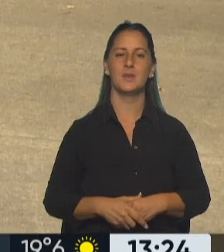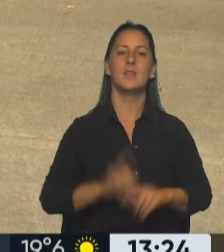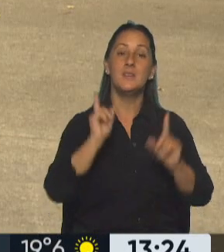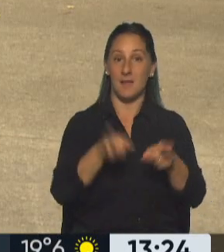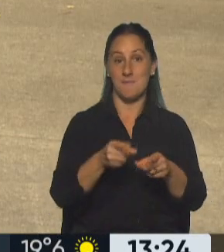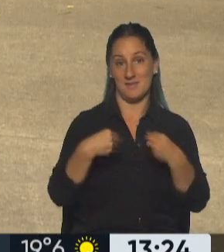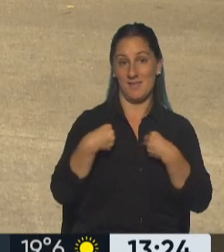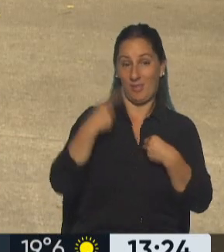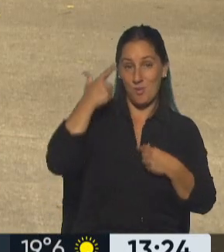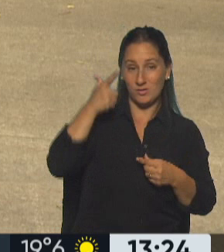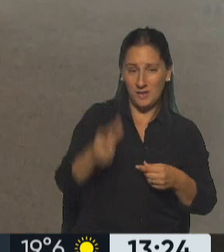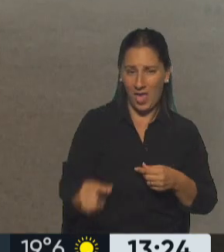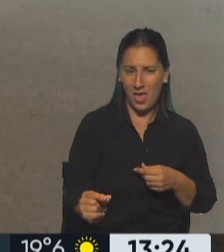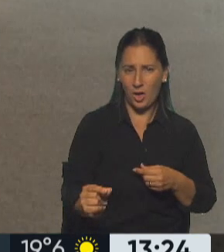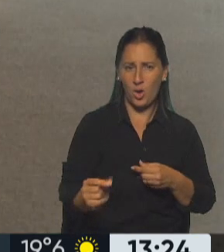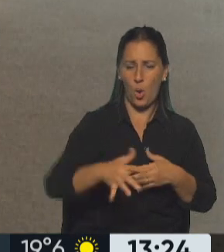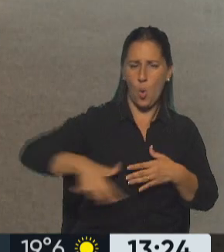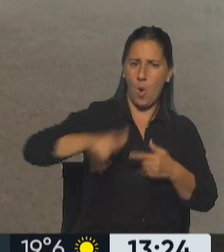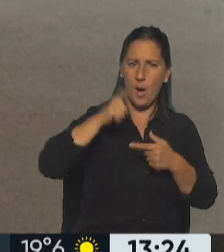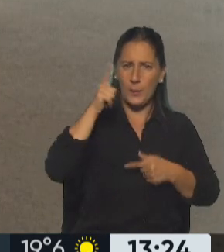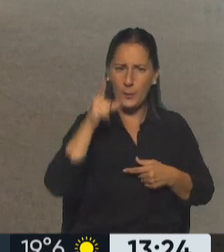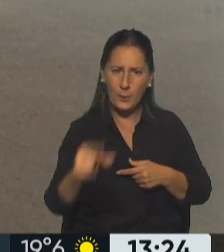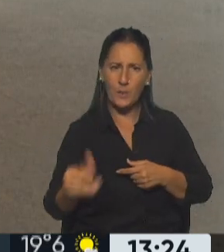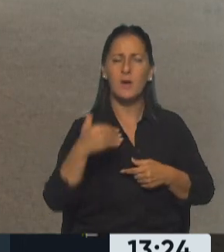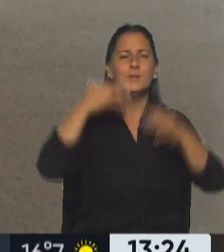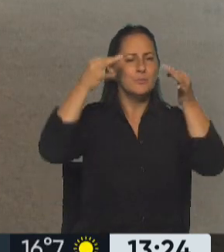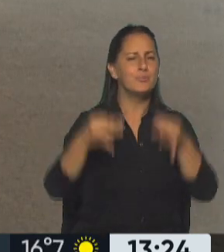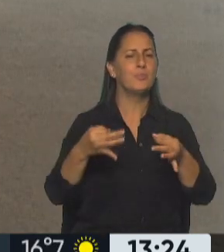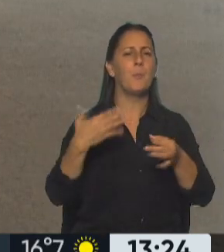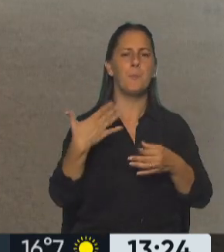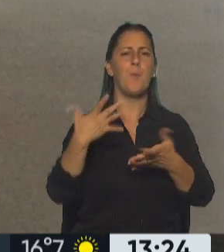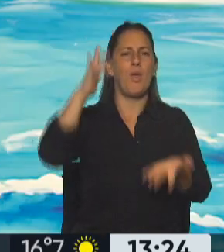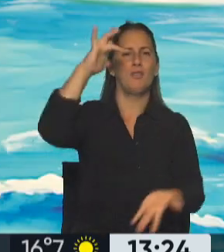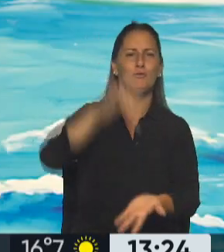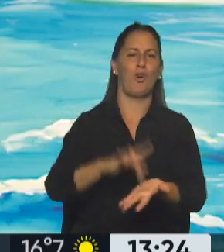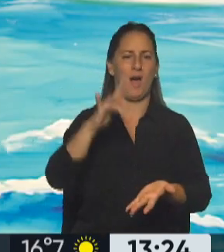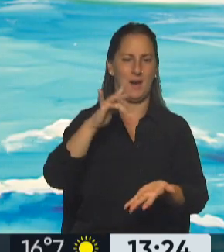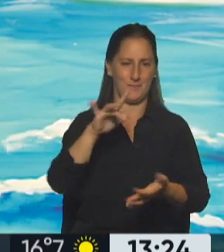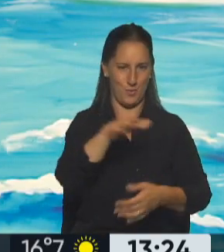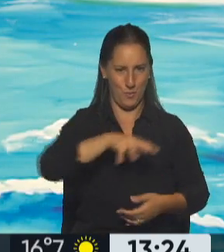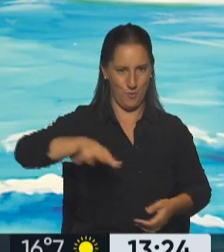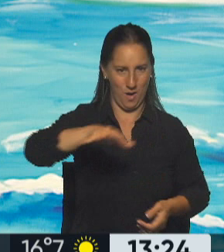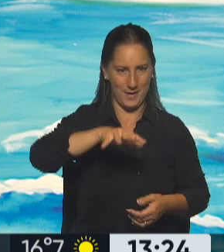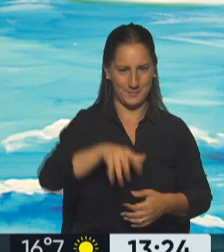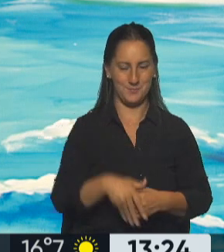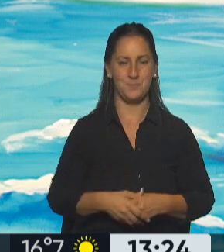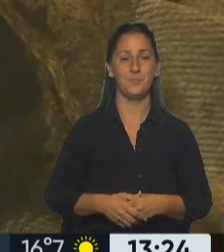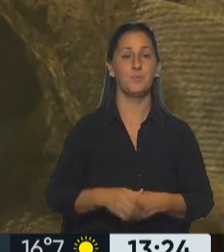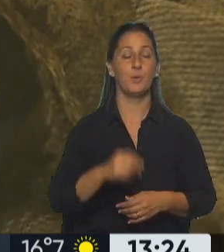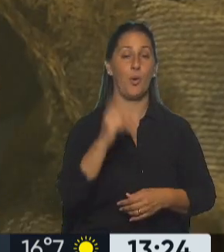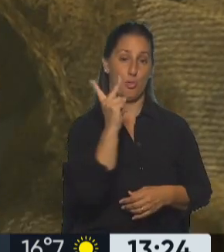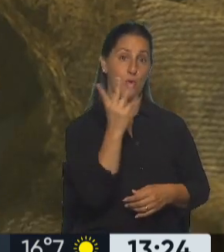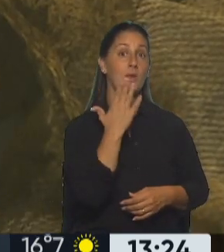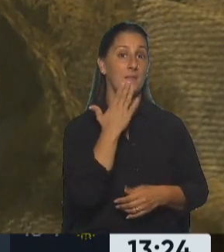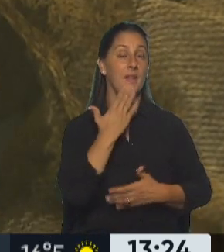lejanía. No tanto de la distancia, sino de la posibilidad concreta de pisar su suelo. Si bien hay un 2 de abril, que es